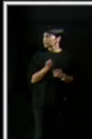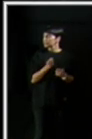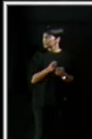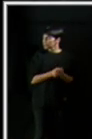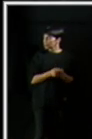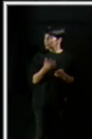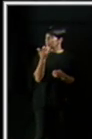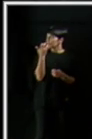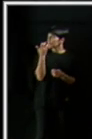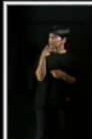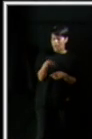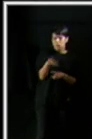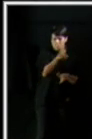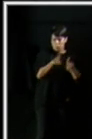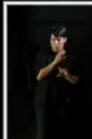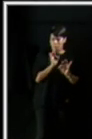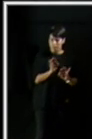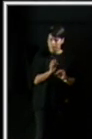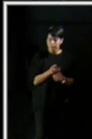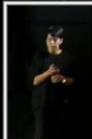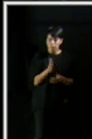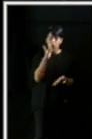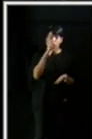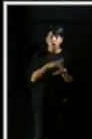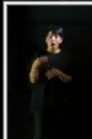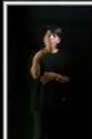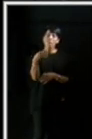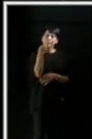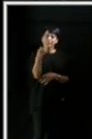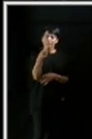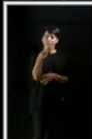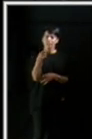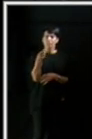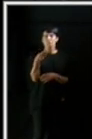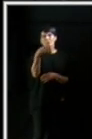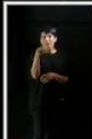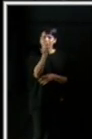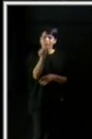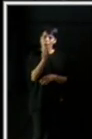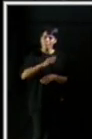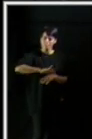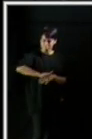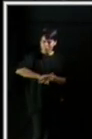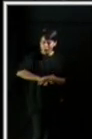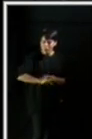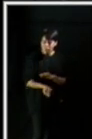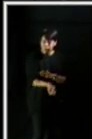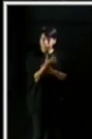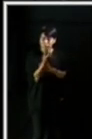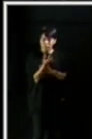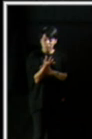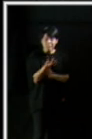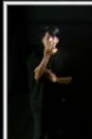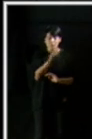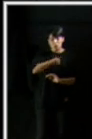de ahí el problema una vez aparece una bacteria maligna cuando utilizamos el antibiótico nos cargamos